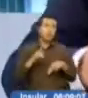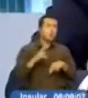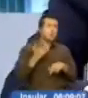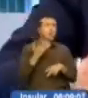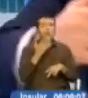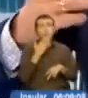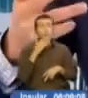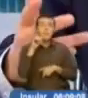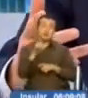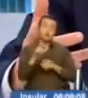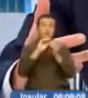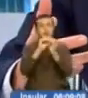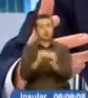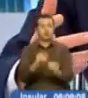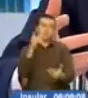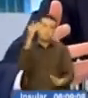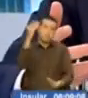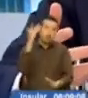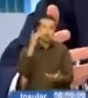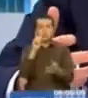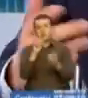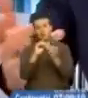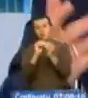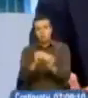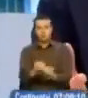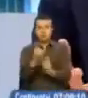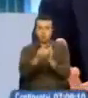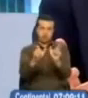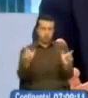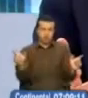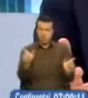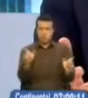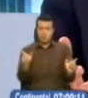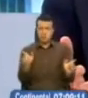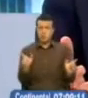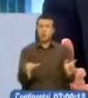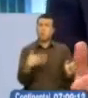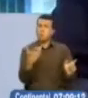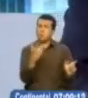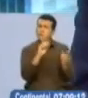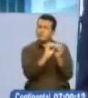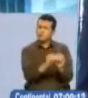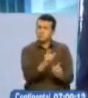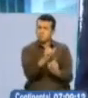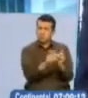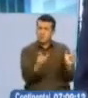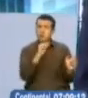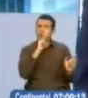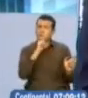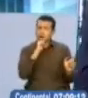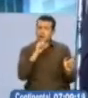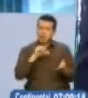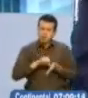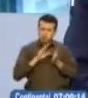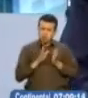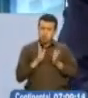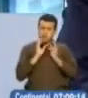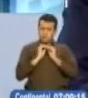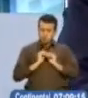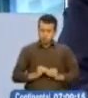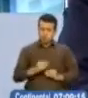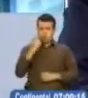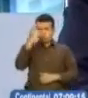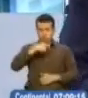de sujetos políticos, que tenemos sujetos políticos. Yo, ¿cómo podemos tener sujetos políticos si no hemos construido ciudadanía? Y no hemos construido